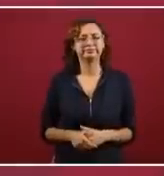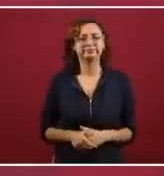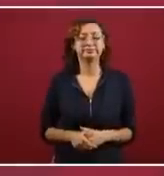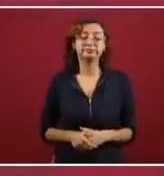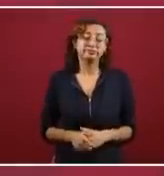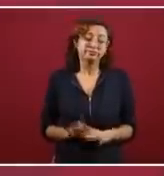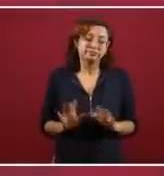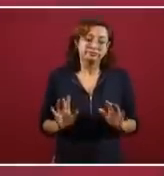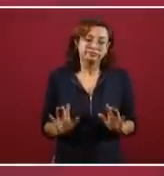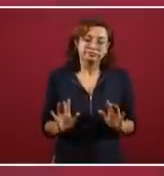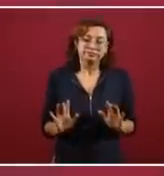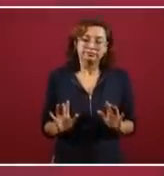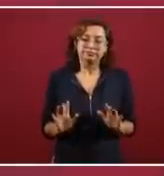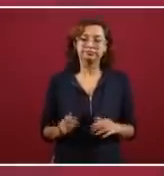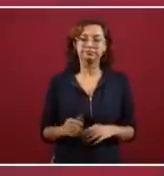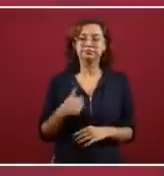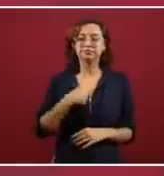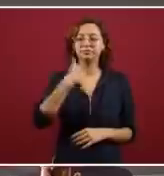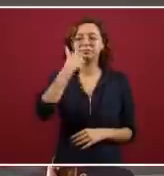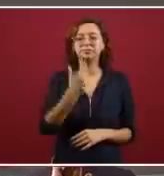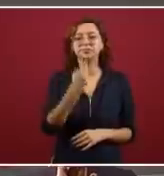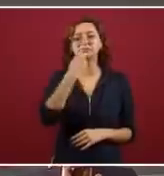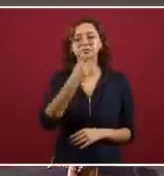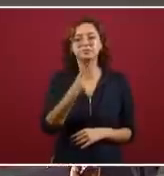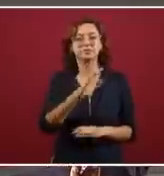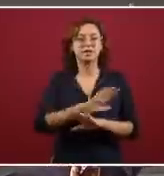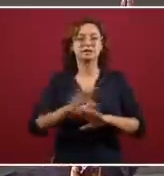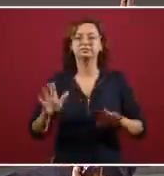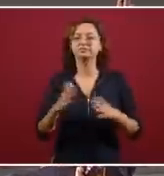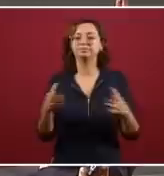Pero bueno, esto es lo que quería comentar. Ya, cerramos.